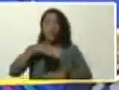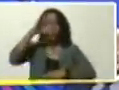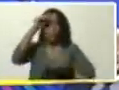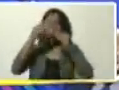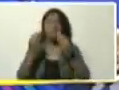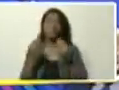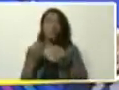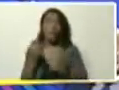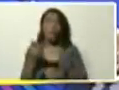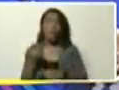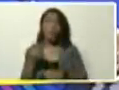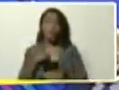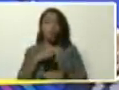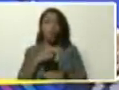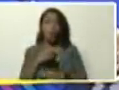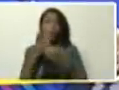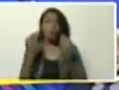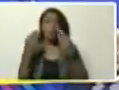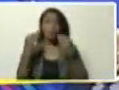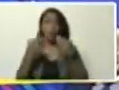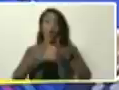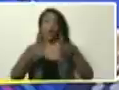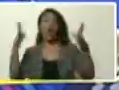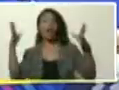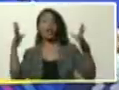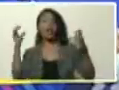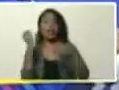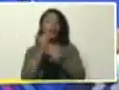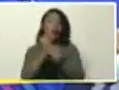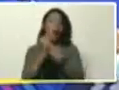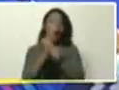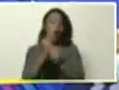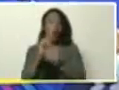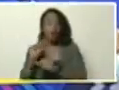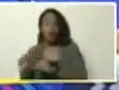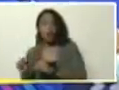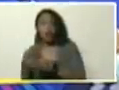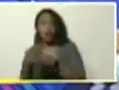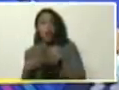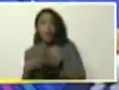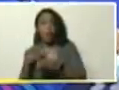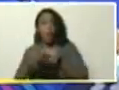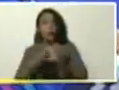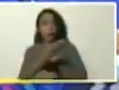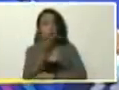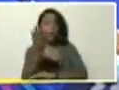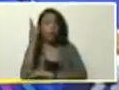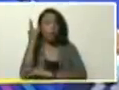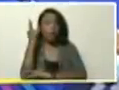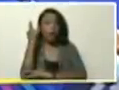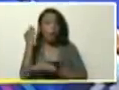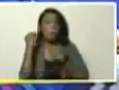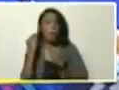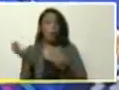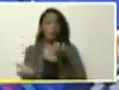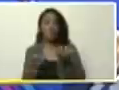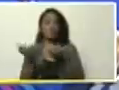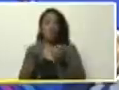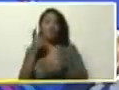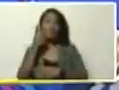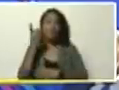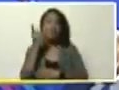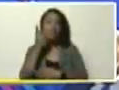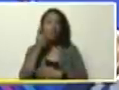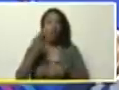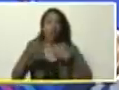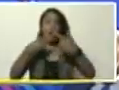poco. Hemos aprendido a hacer mucho con nada. Como hacen ustedes, mujeres, para cocinar el desayuno, el almuerzo